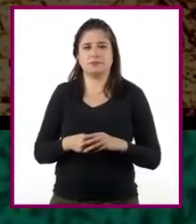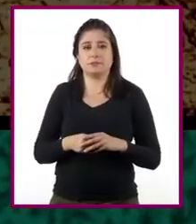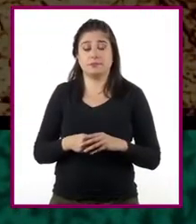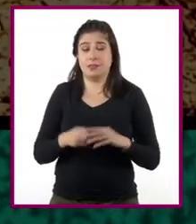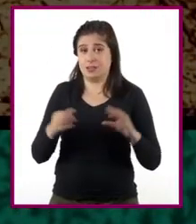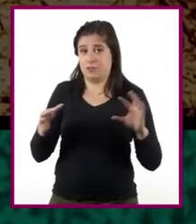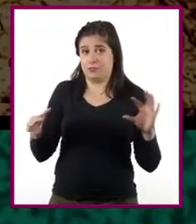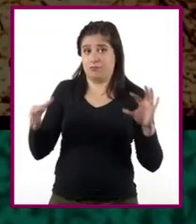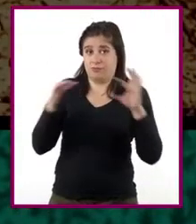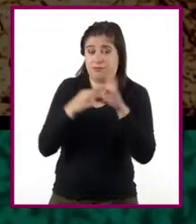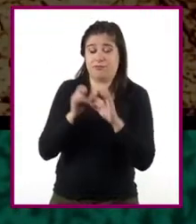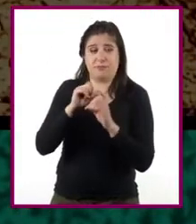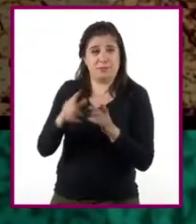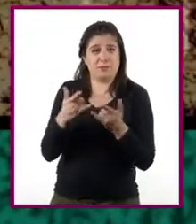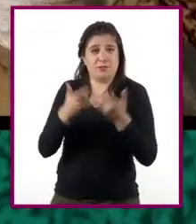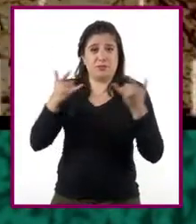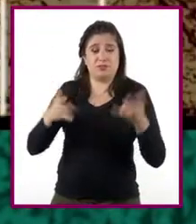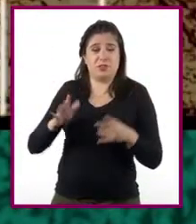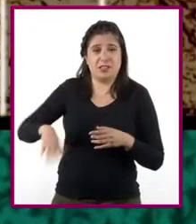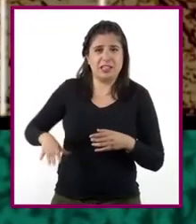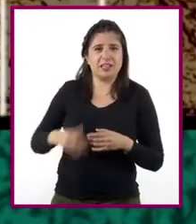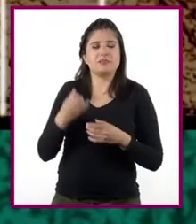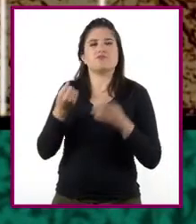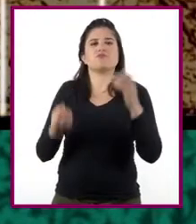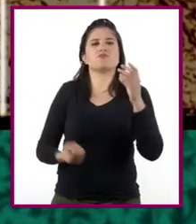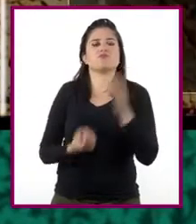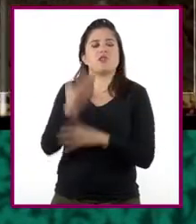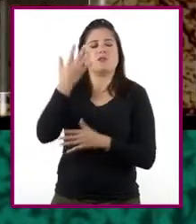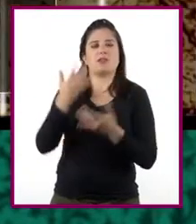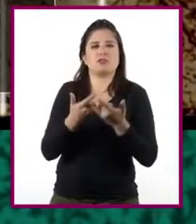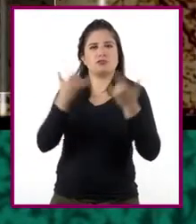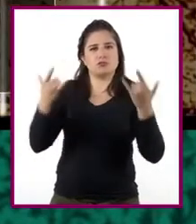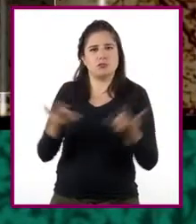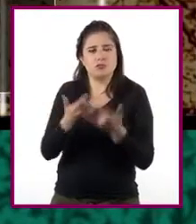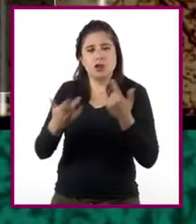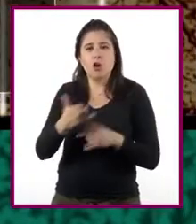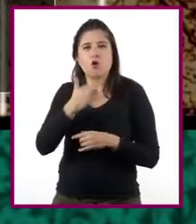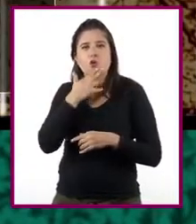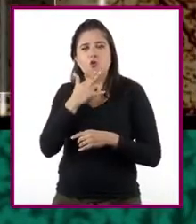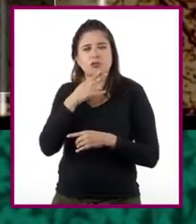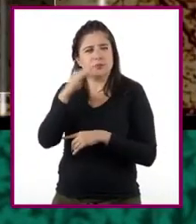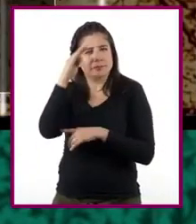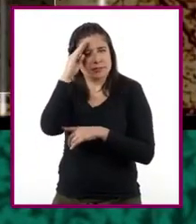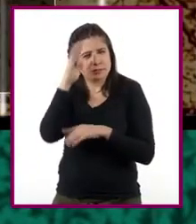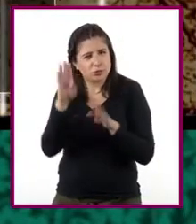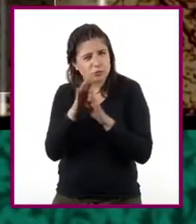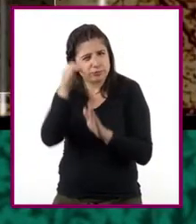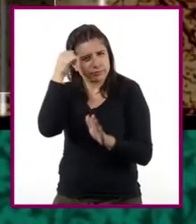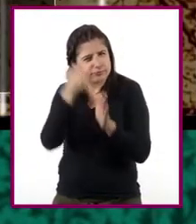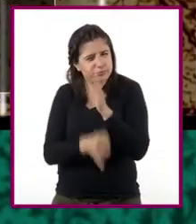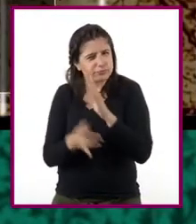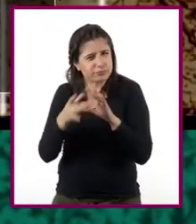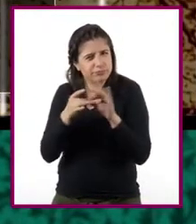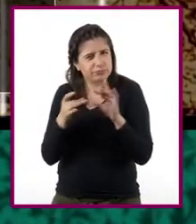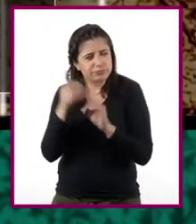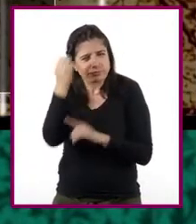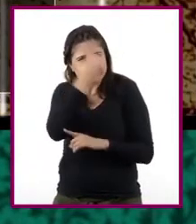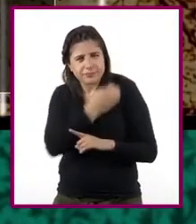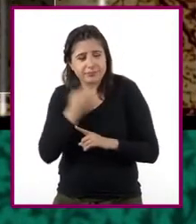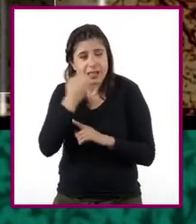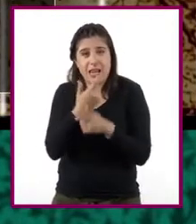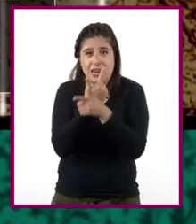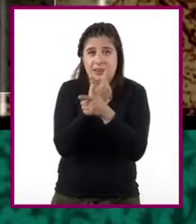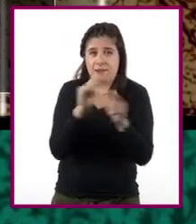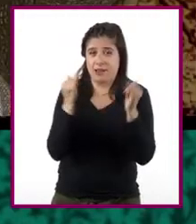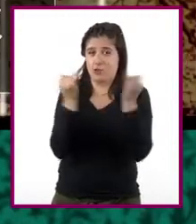Aunado a esto, se difundieron las ideas ilustradas, entre ellas el uso de la razón como método explicativo, la libertad